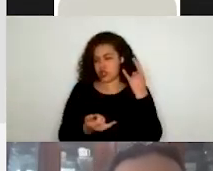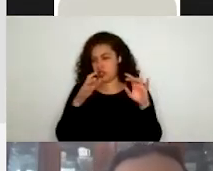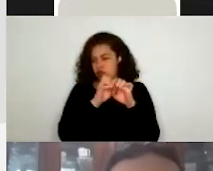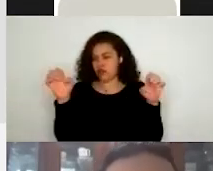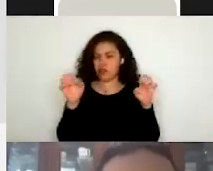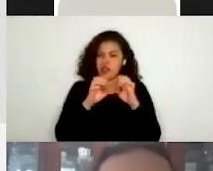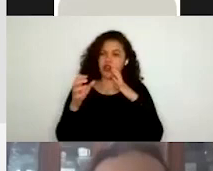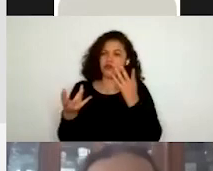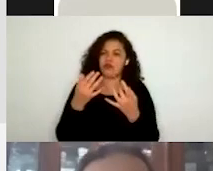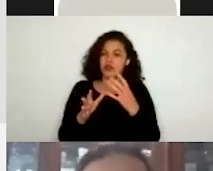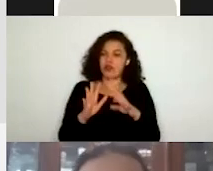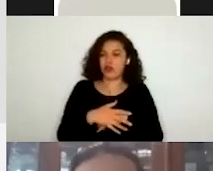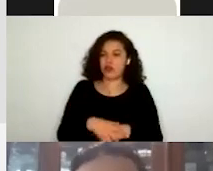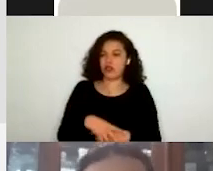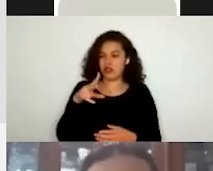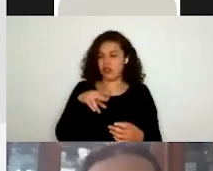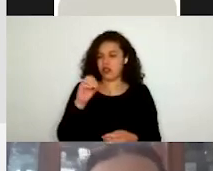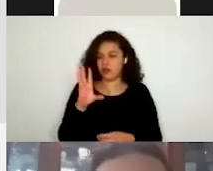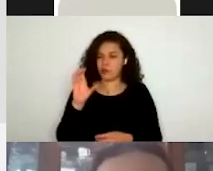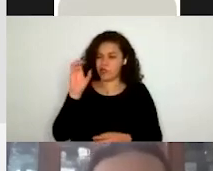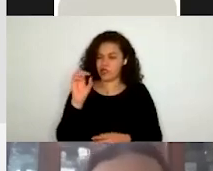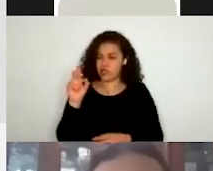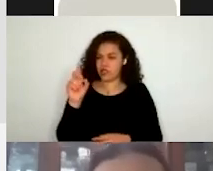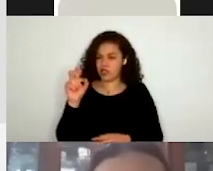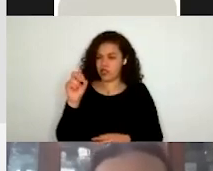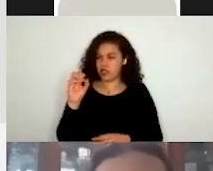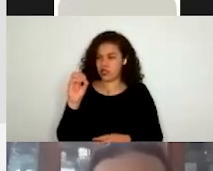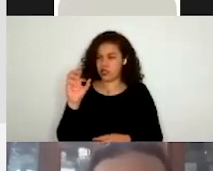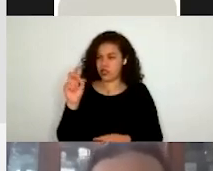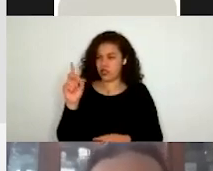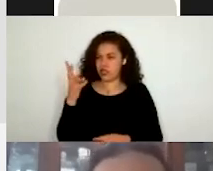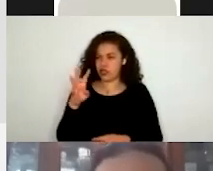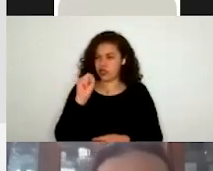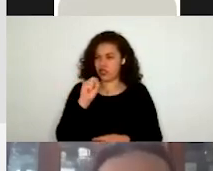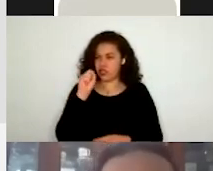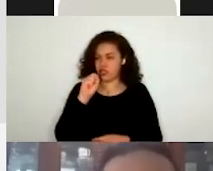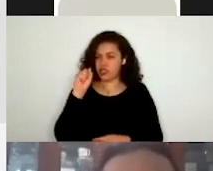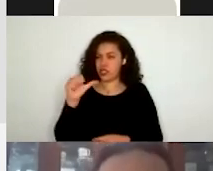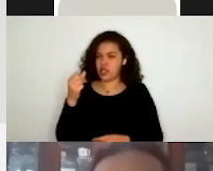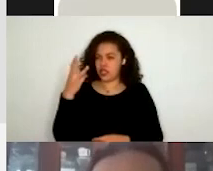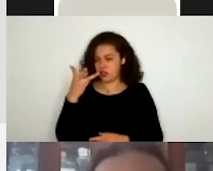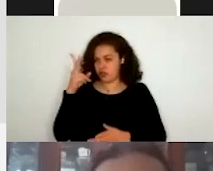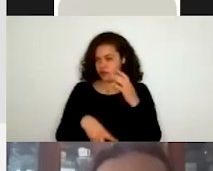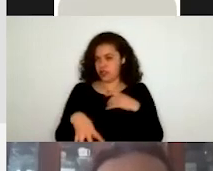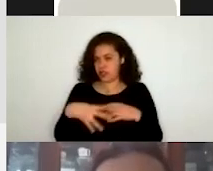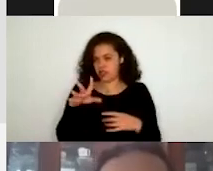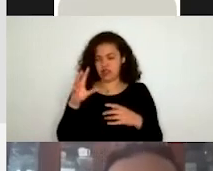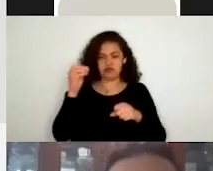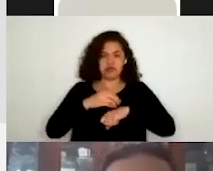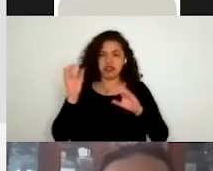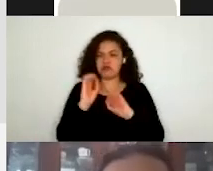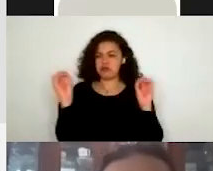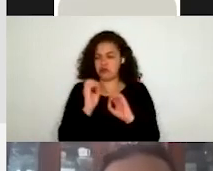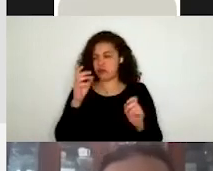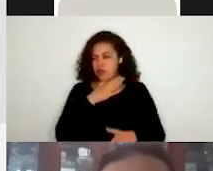NOM 034, SSA 3 del 2013. Nos habla acerca de la regulación de los servicios